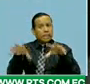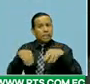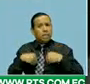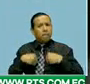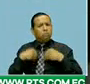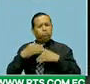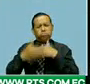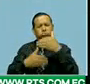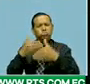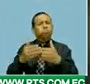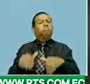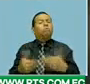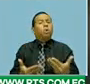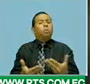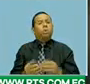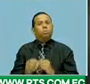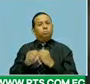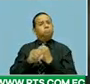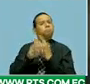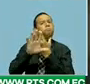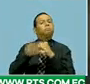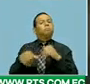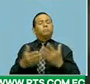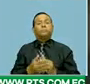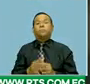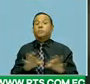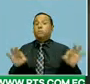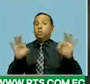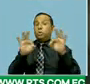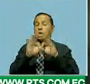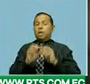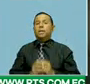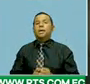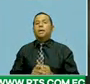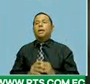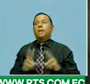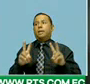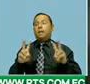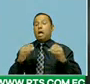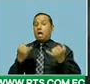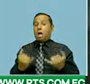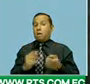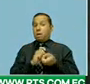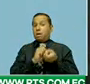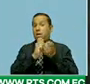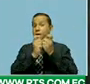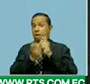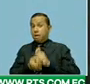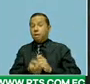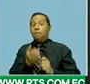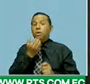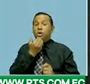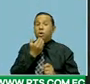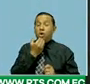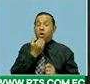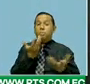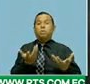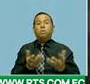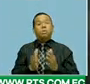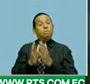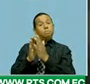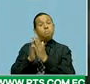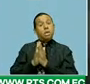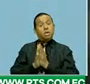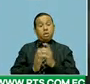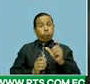documento virtual pues de enero en adelante el escenario va a cambiar y la licencia digital será un